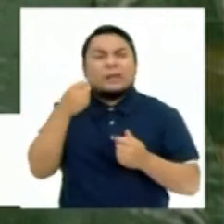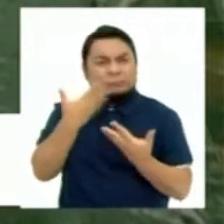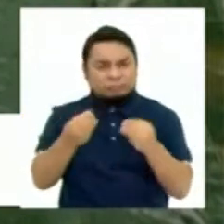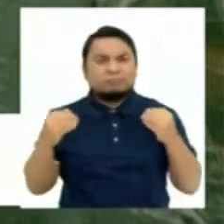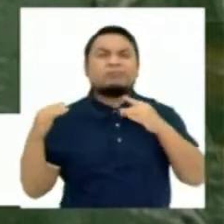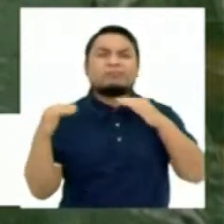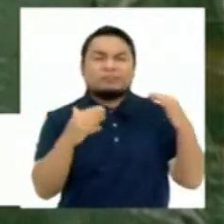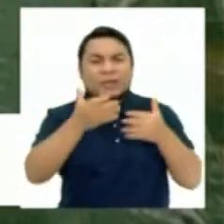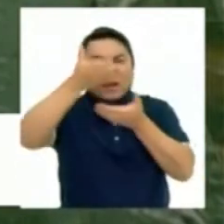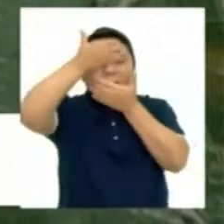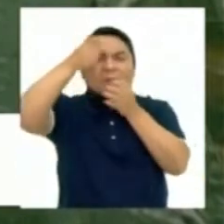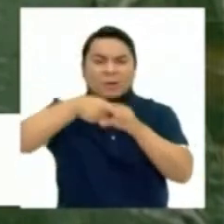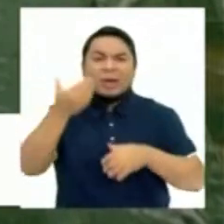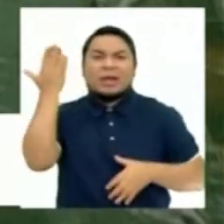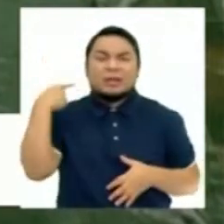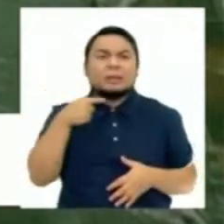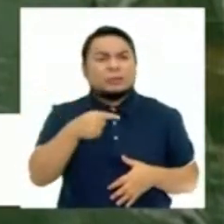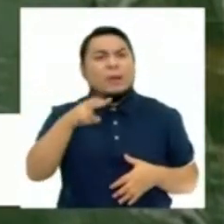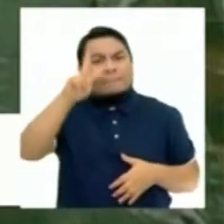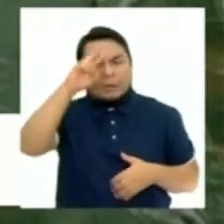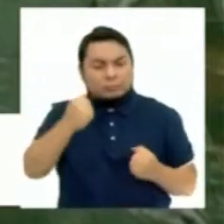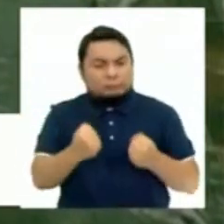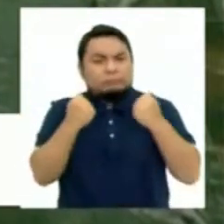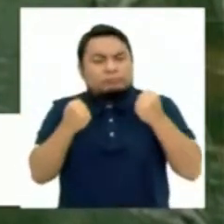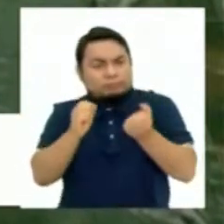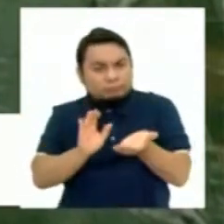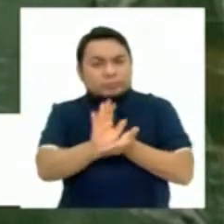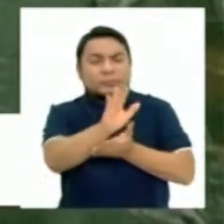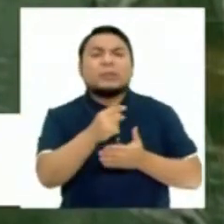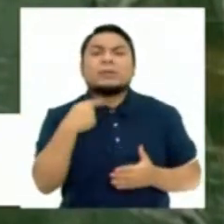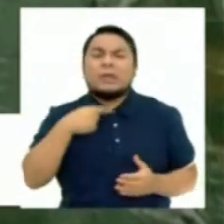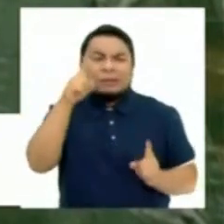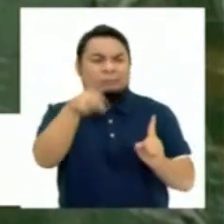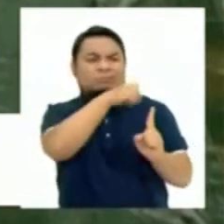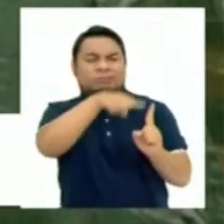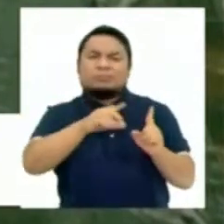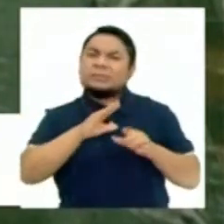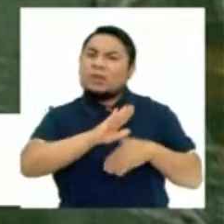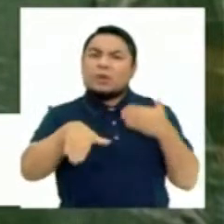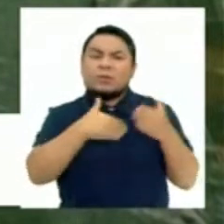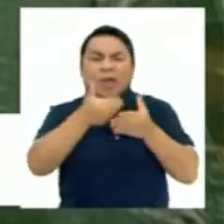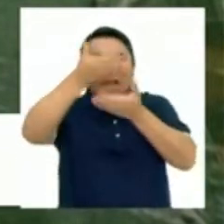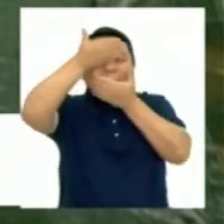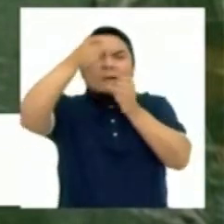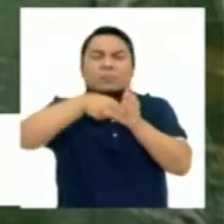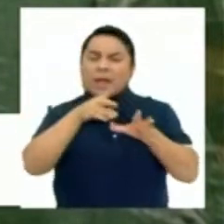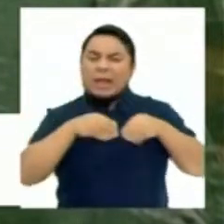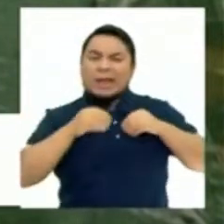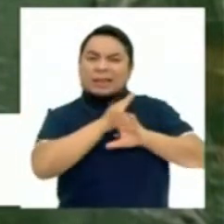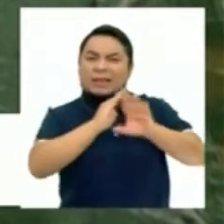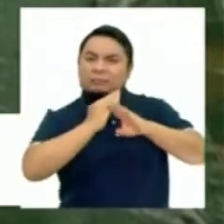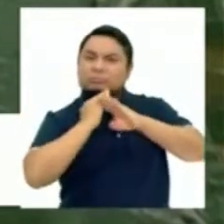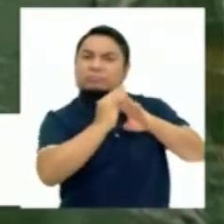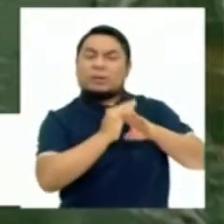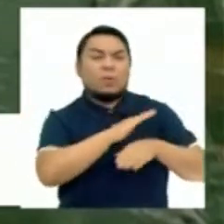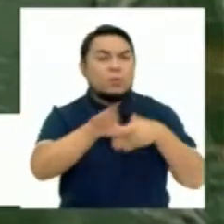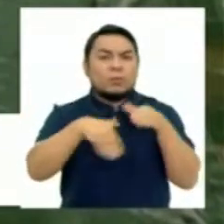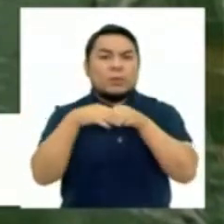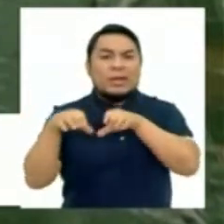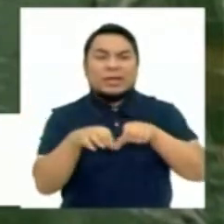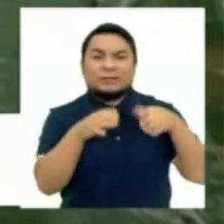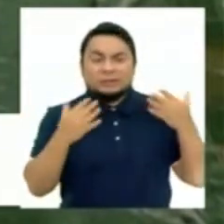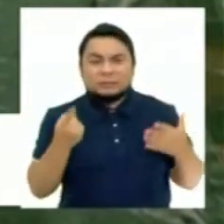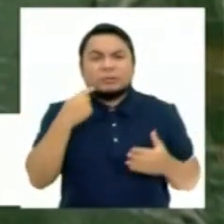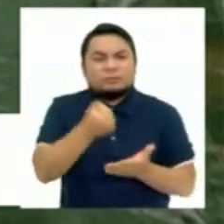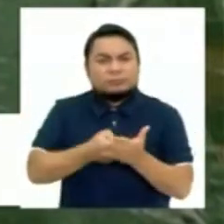y ha sabido imponerse a ella. Condenamos y rechazamos el terrorismo en todas sus formas. Respaldamos toda acción